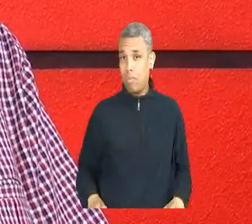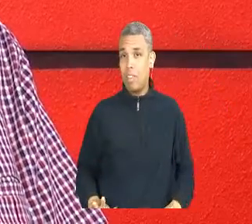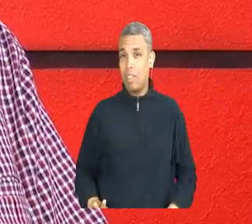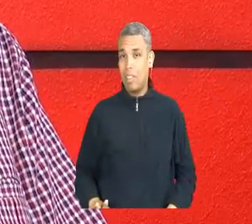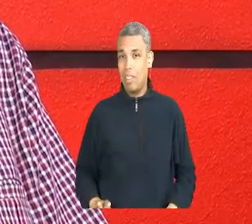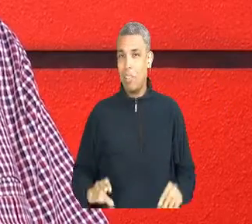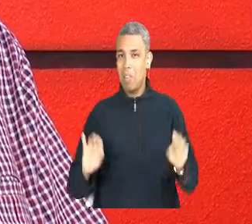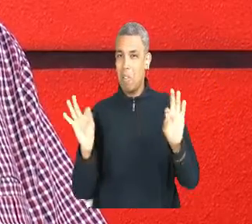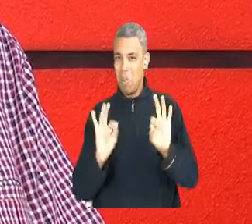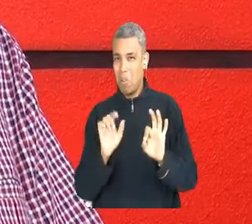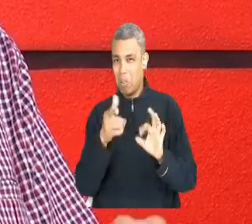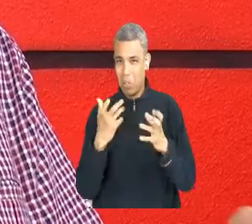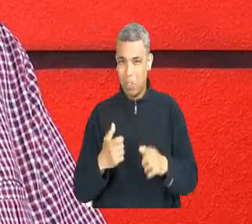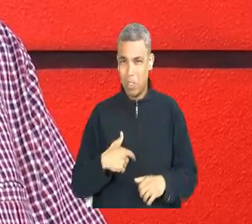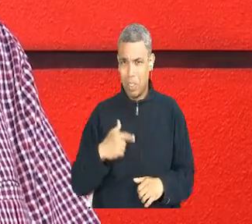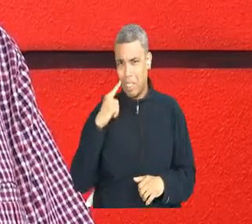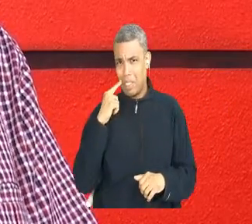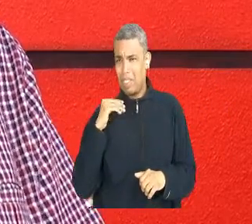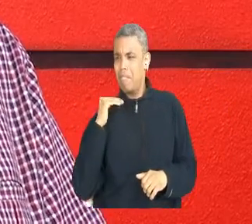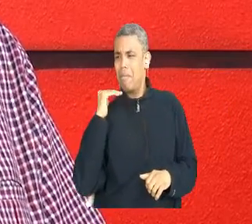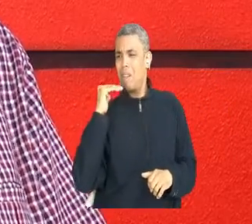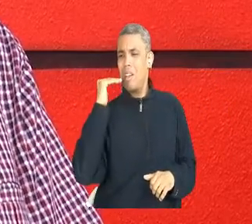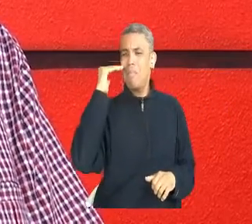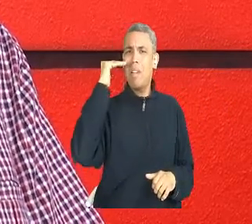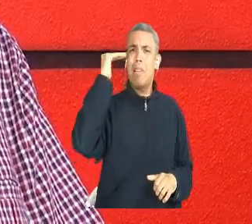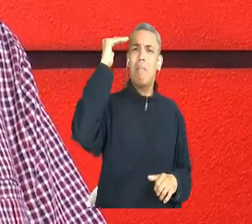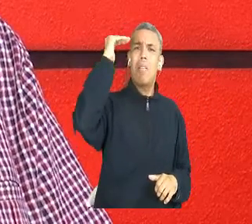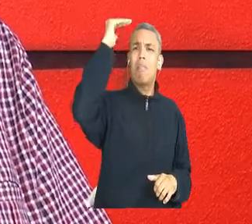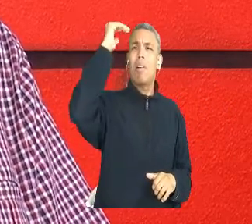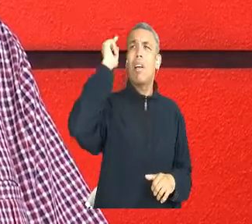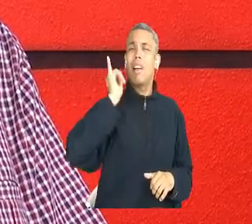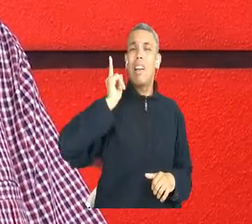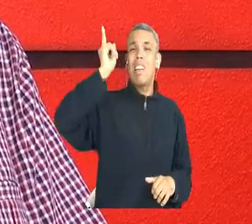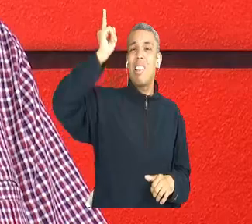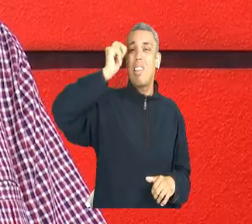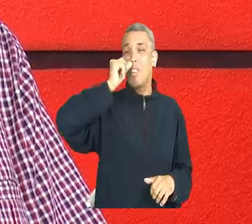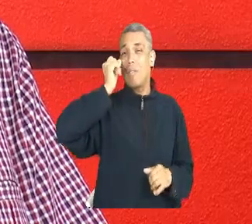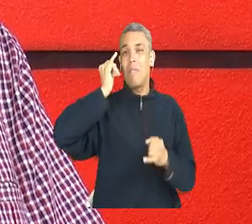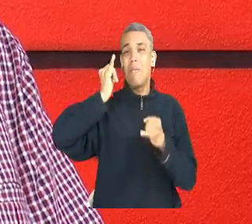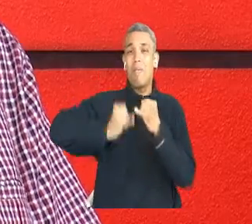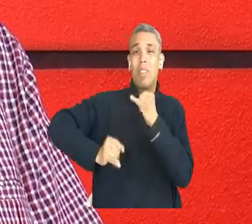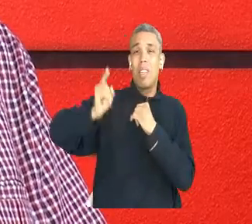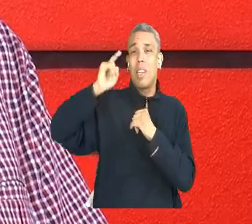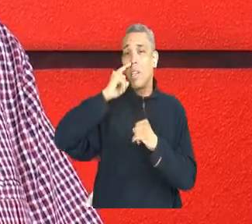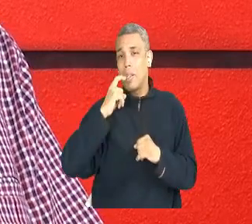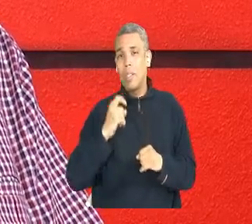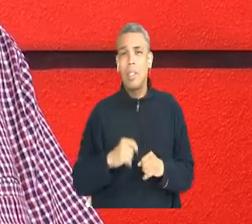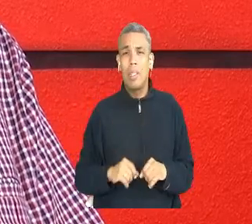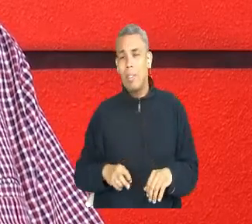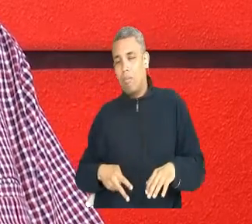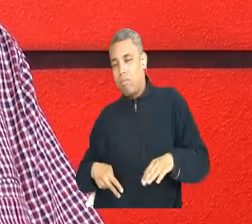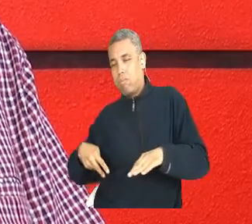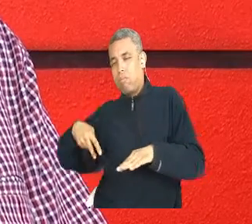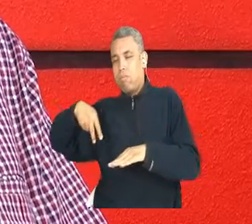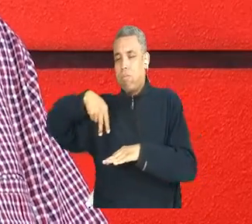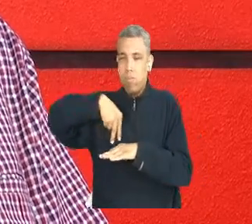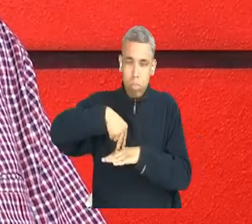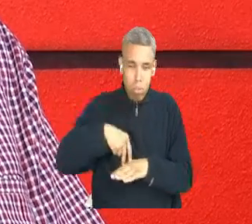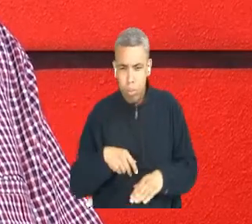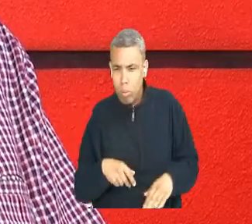nuestra terraza que tiene vista hacia la ciénaga miramar y hasta de toda la refinería que en la noche es espectacular ver las luces de la refinería